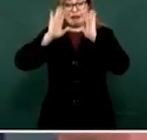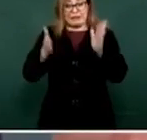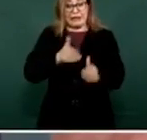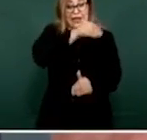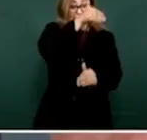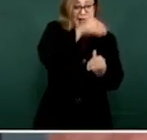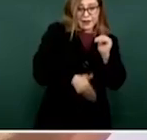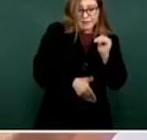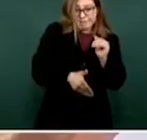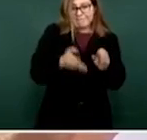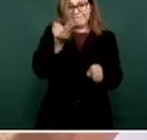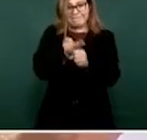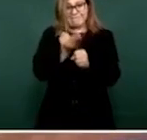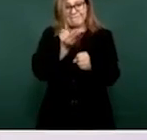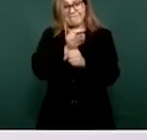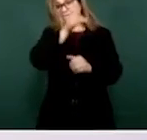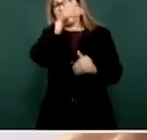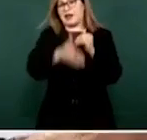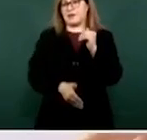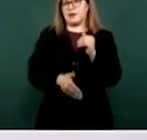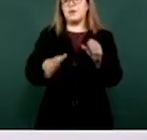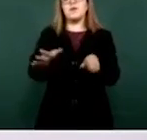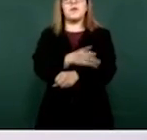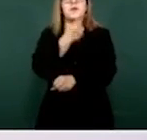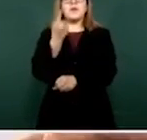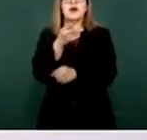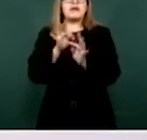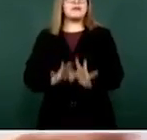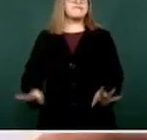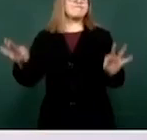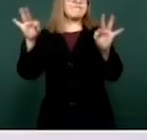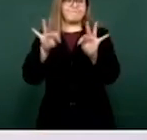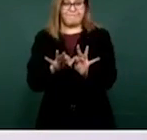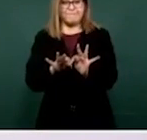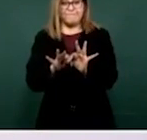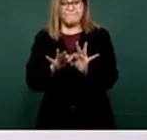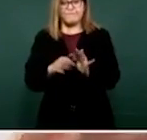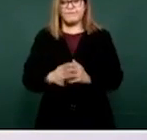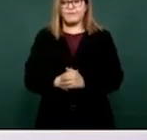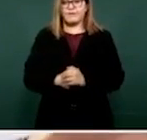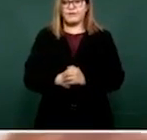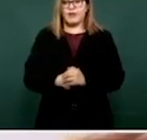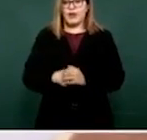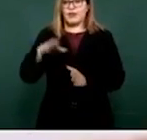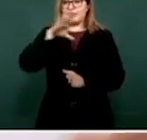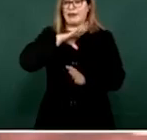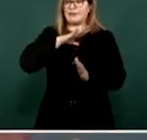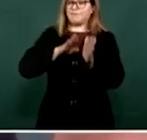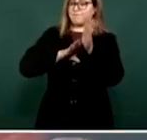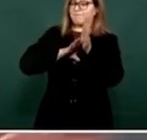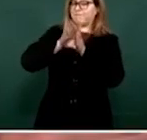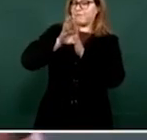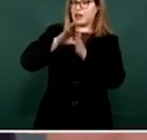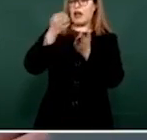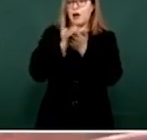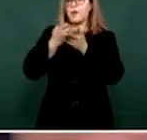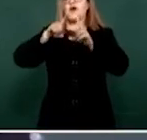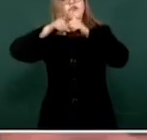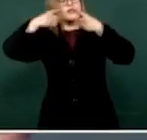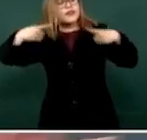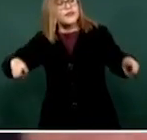termina, porque es importante tener crecimiento económico,